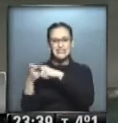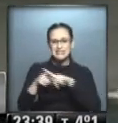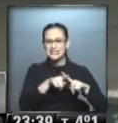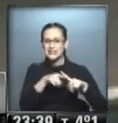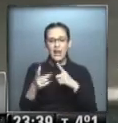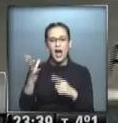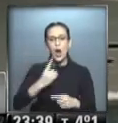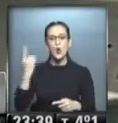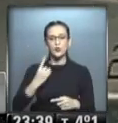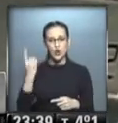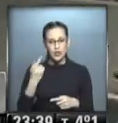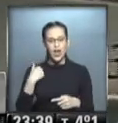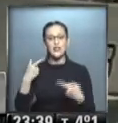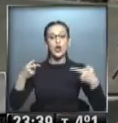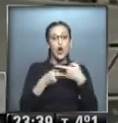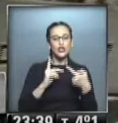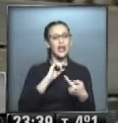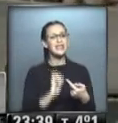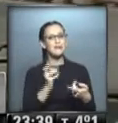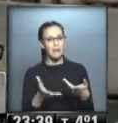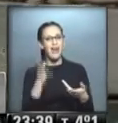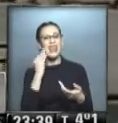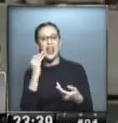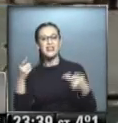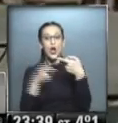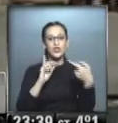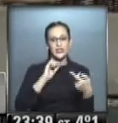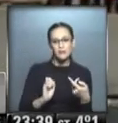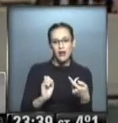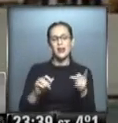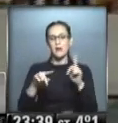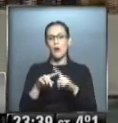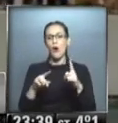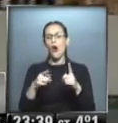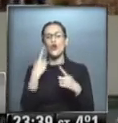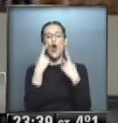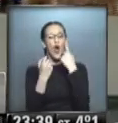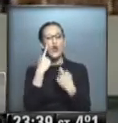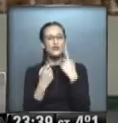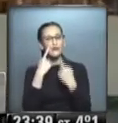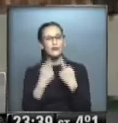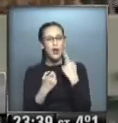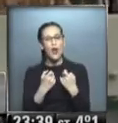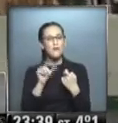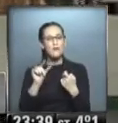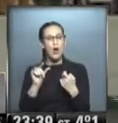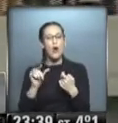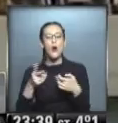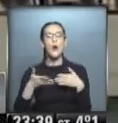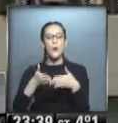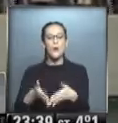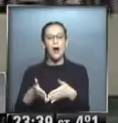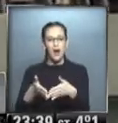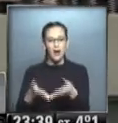autoridades inglesas a las españolas por la demora desproporcionada que se producen en los controles a los vehículos que entran y salen en el